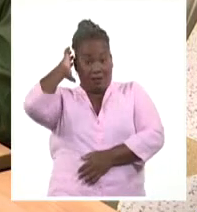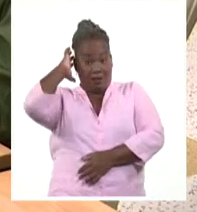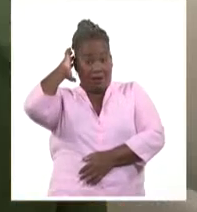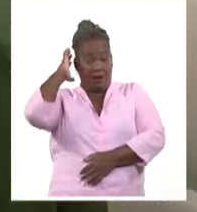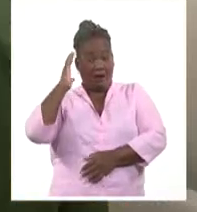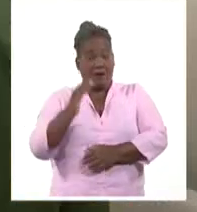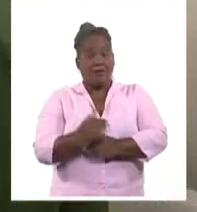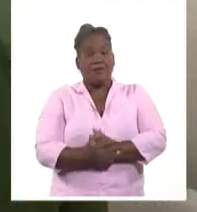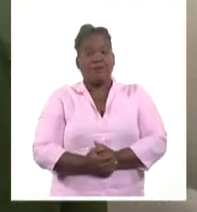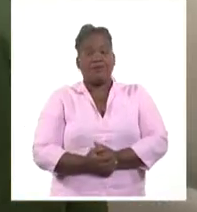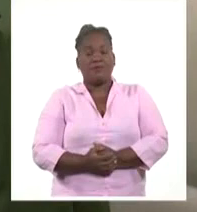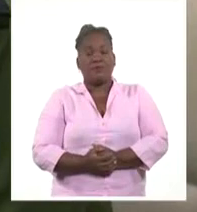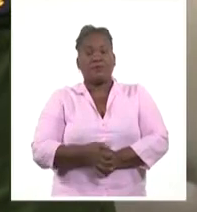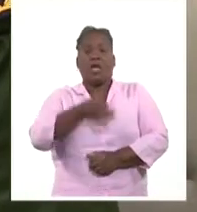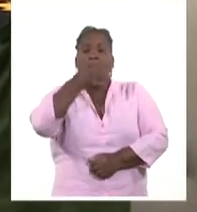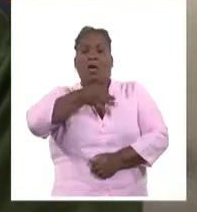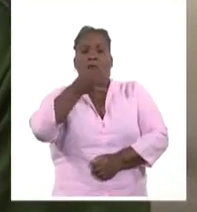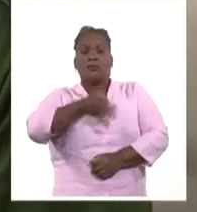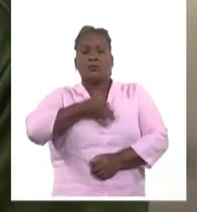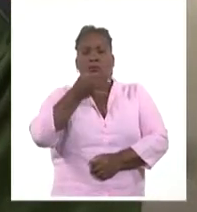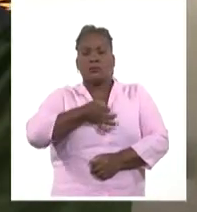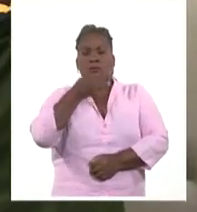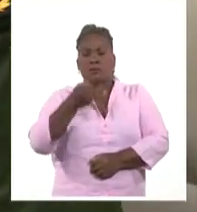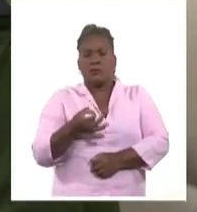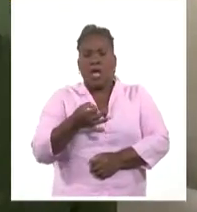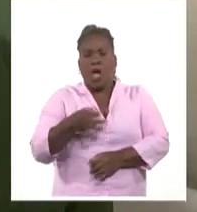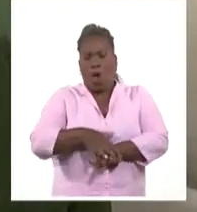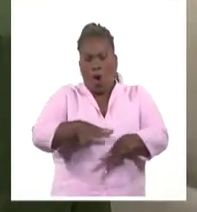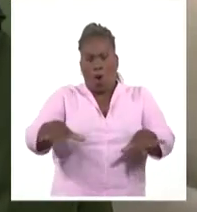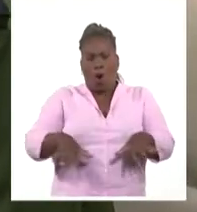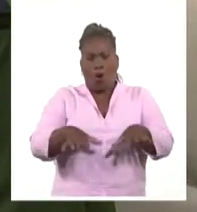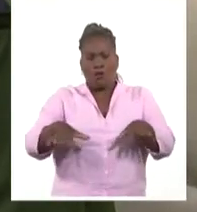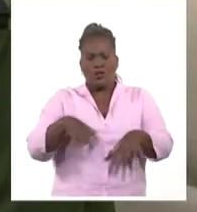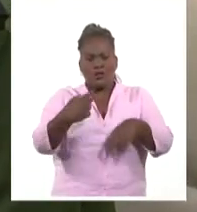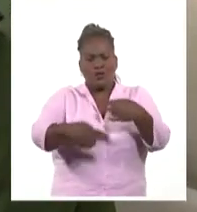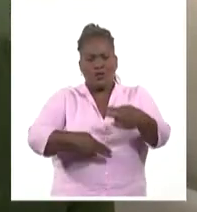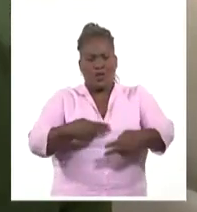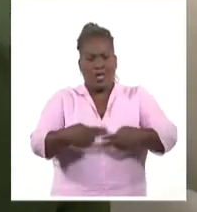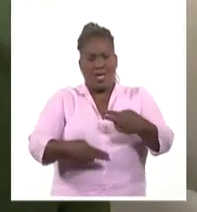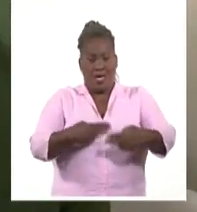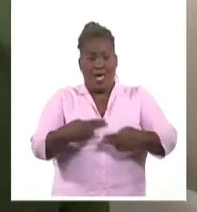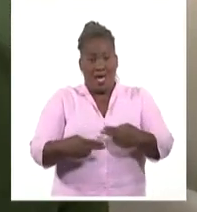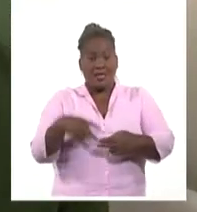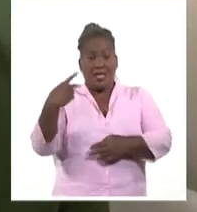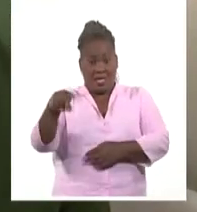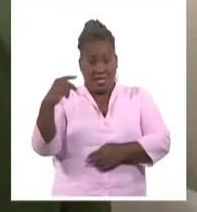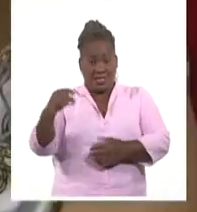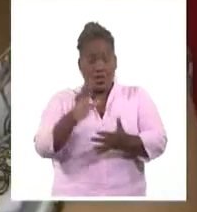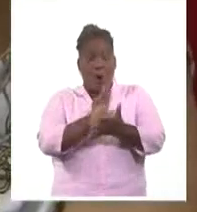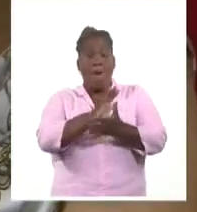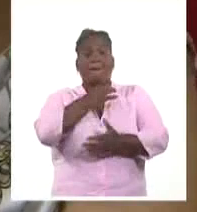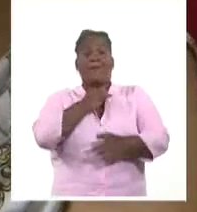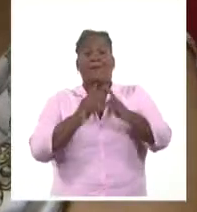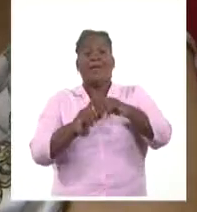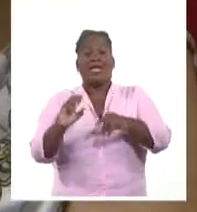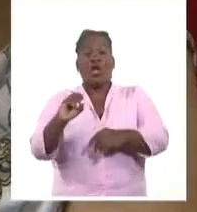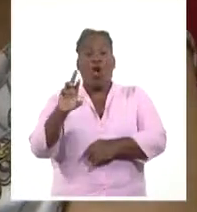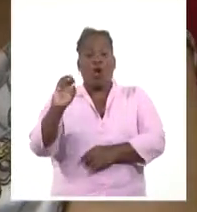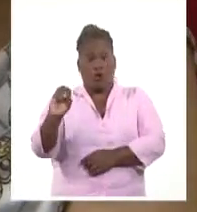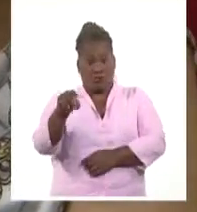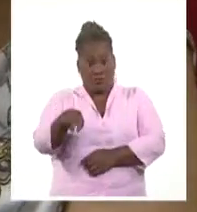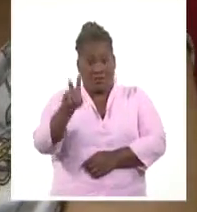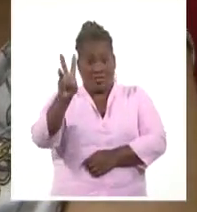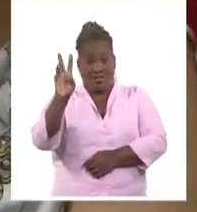Díaz-Canel Bermúdez, se refirió a las condiciones en que se realiza este ejercicio meteoro, el número